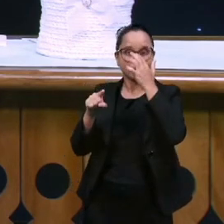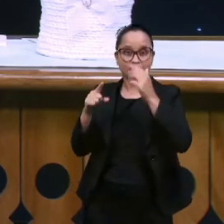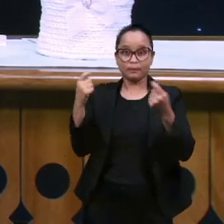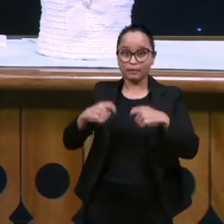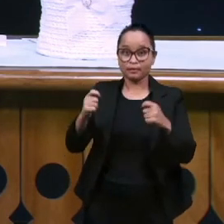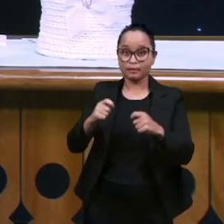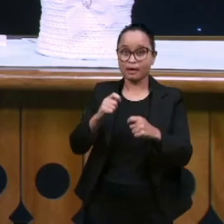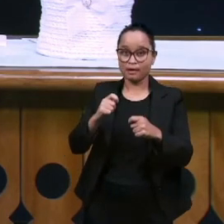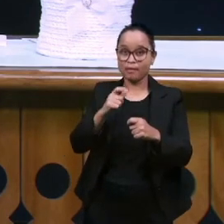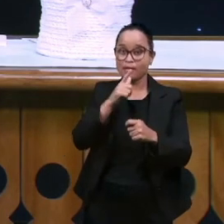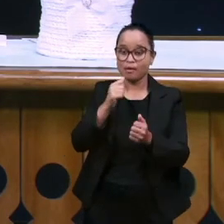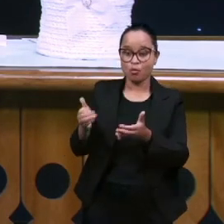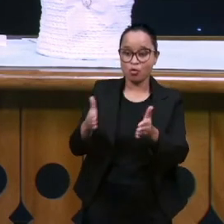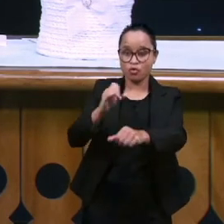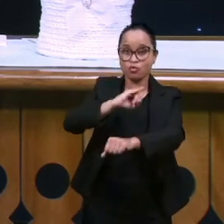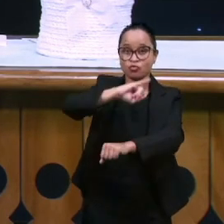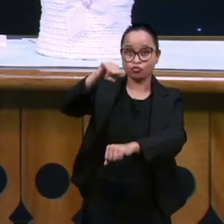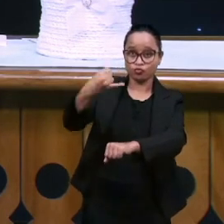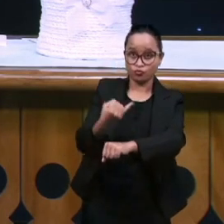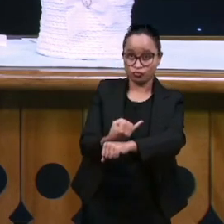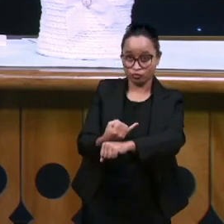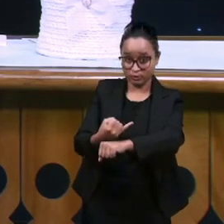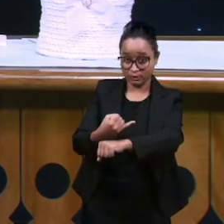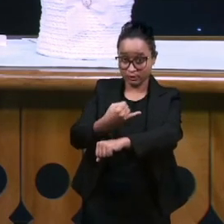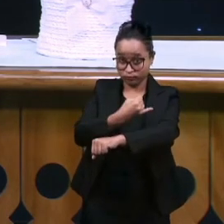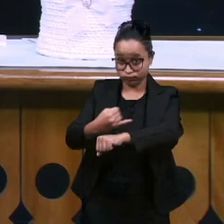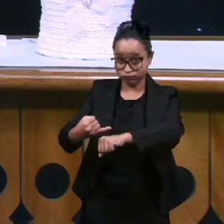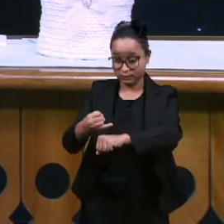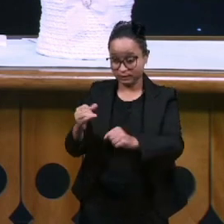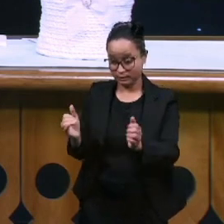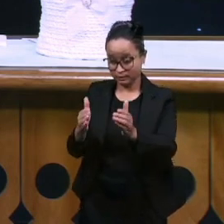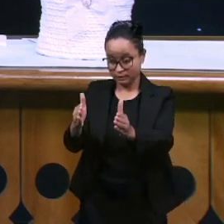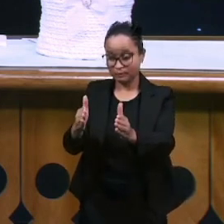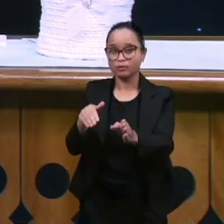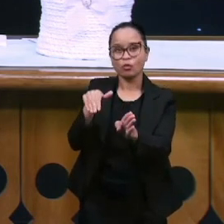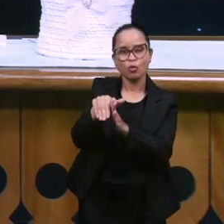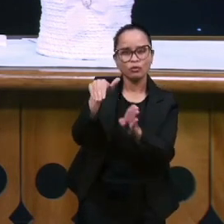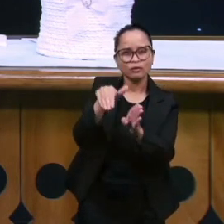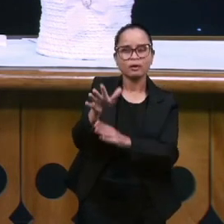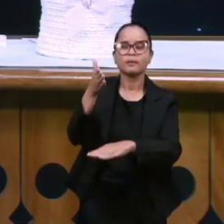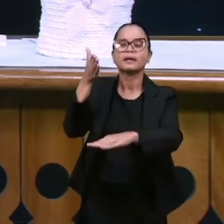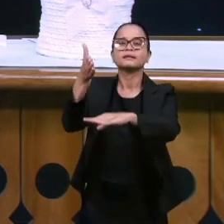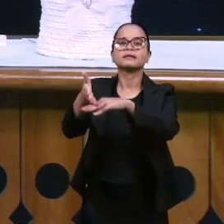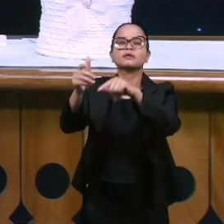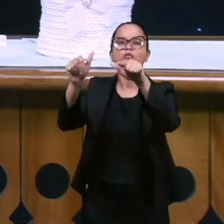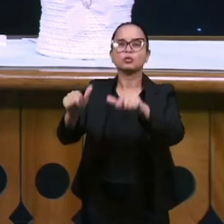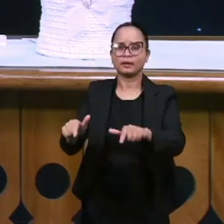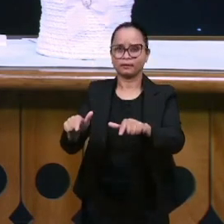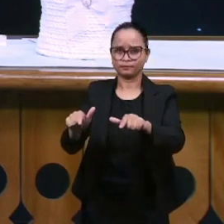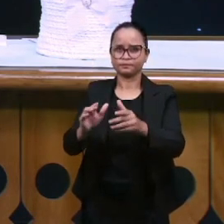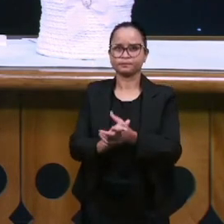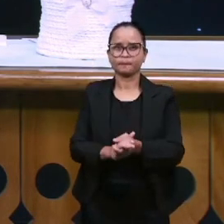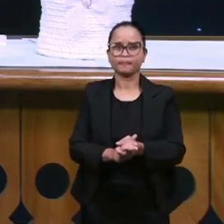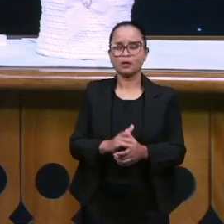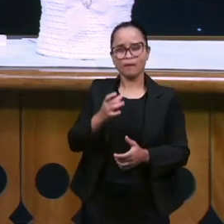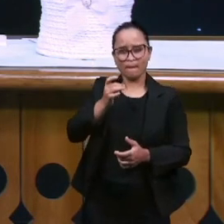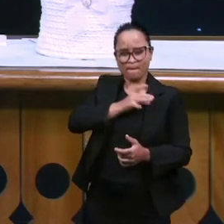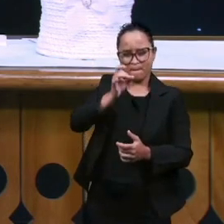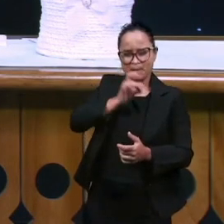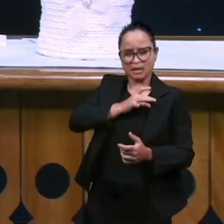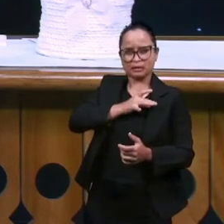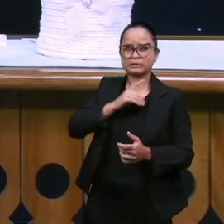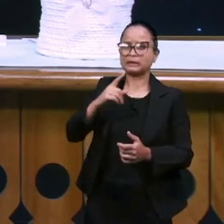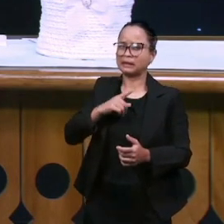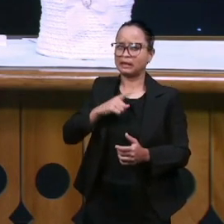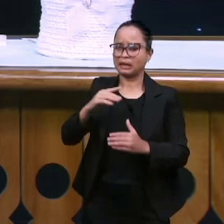donde tenían que cruzar el río Jordán, habían recomendaciones. El miedo que ellos tenían de los que estaban allá al otro lado